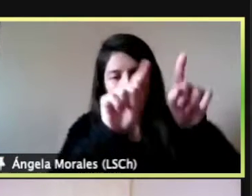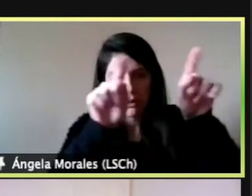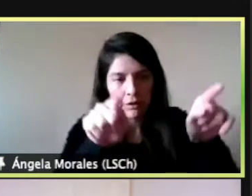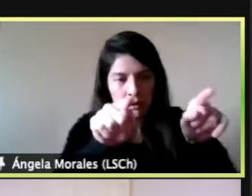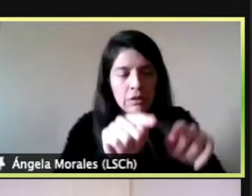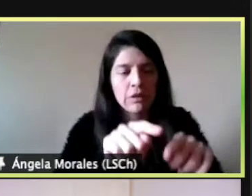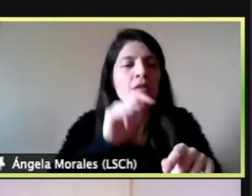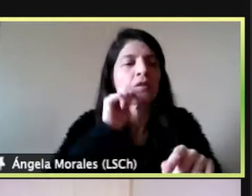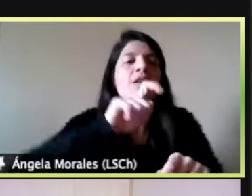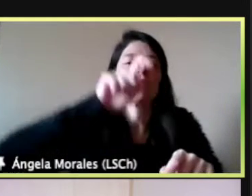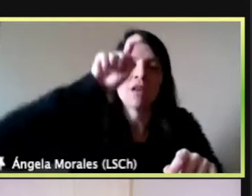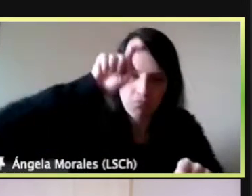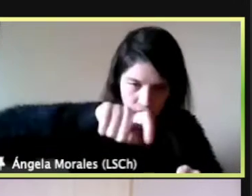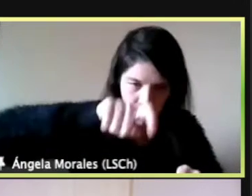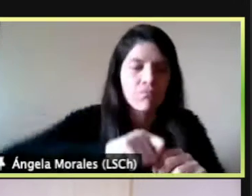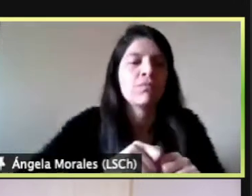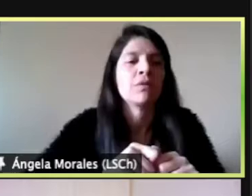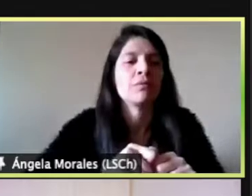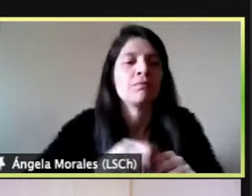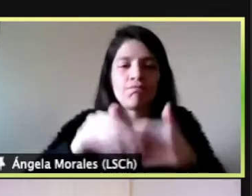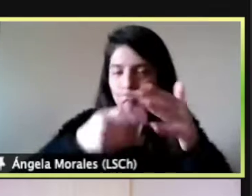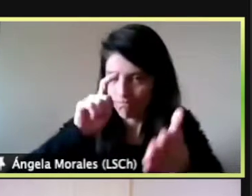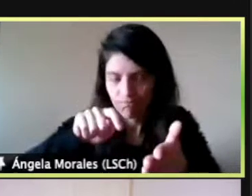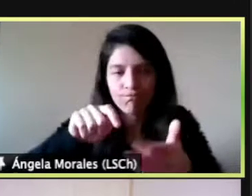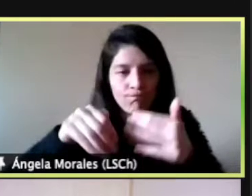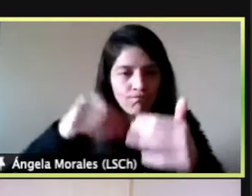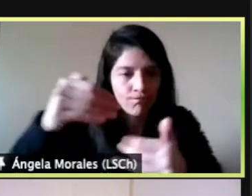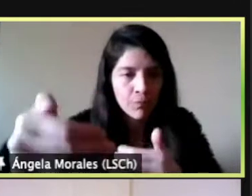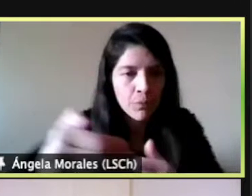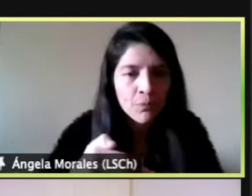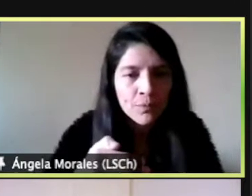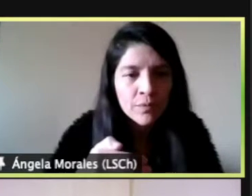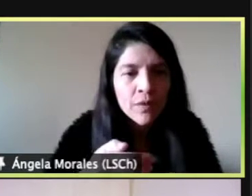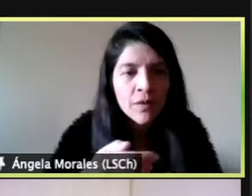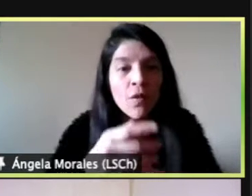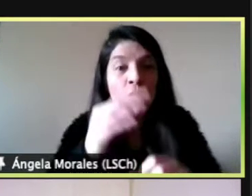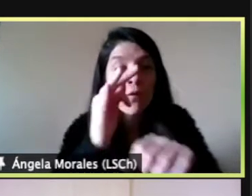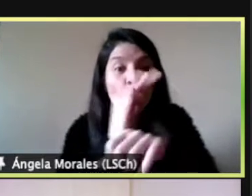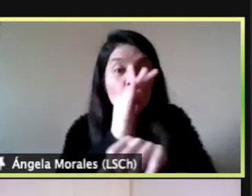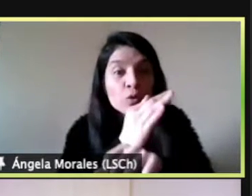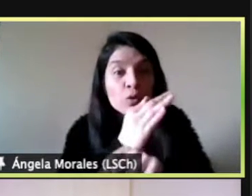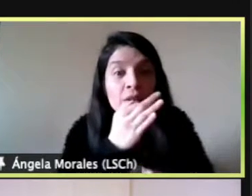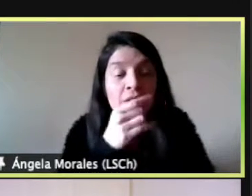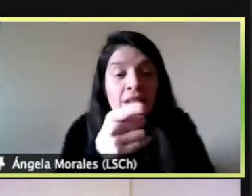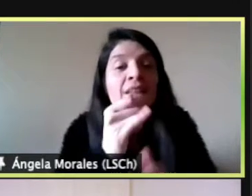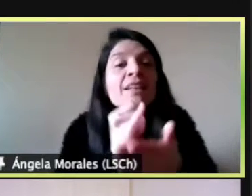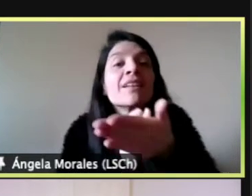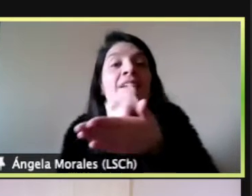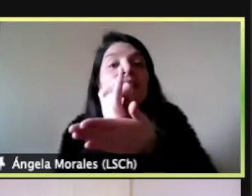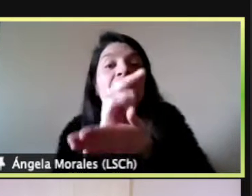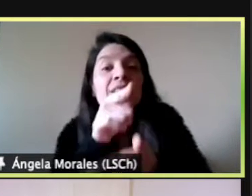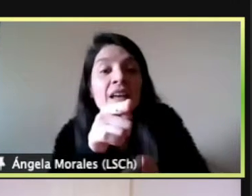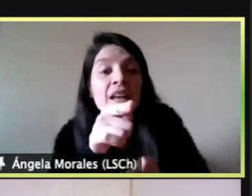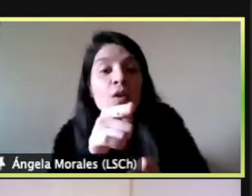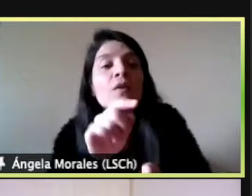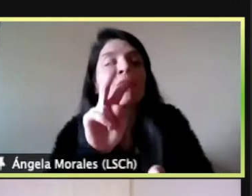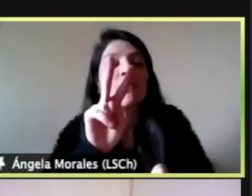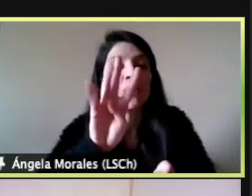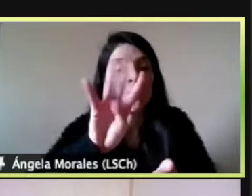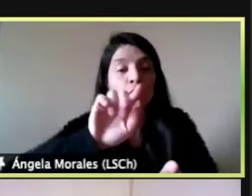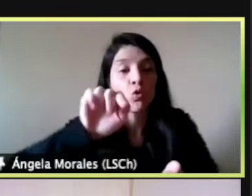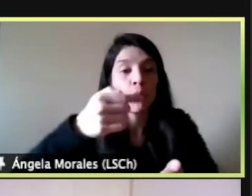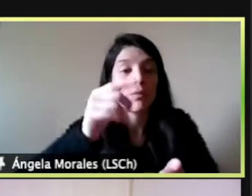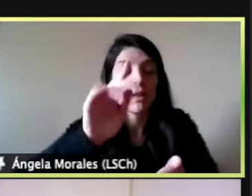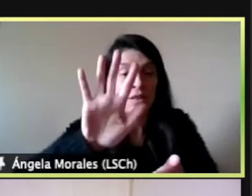dice, fíjense, tengo esta función y me dice que está iniciado. Entonces 24,5 se asocia a